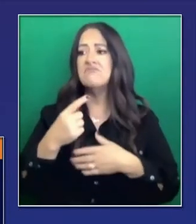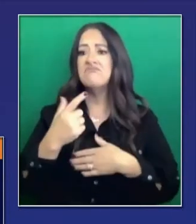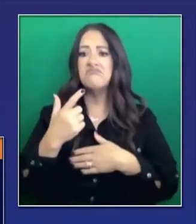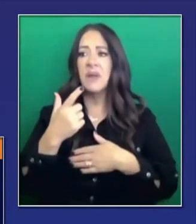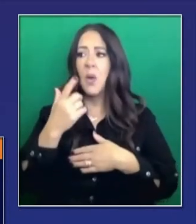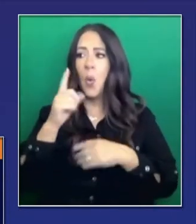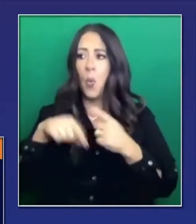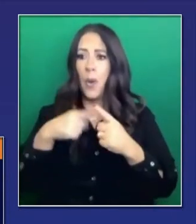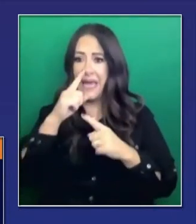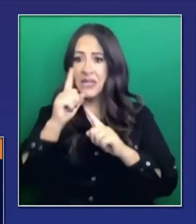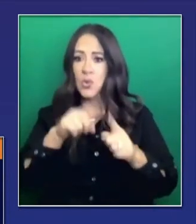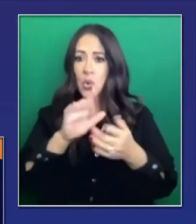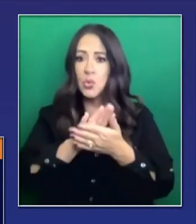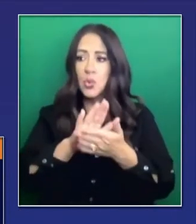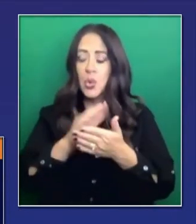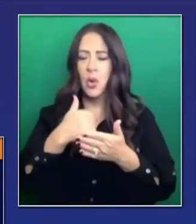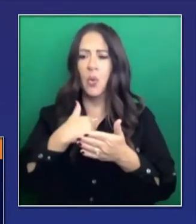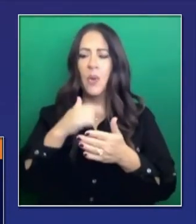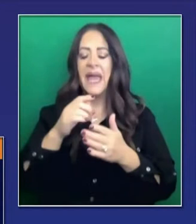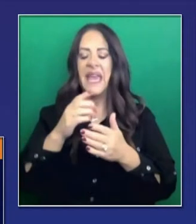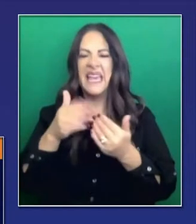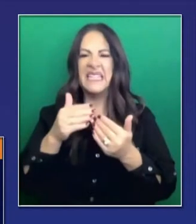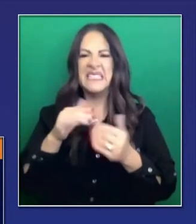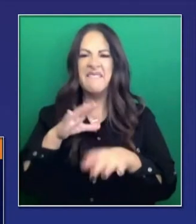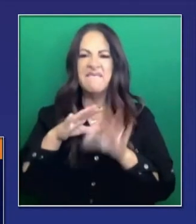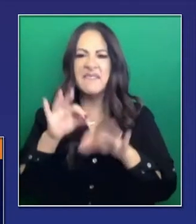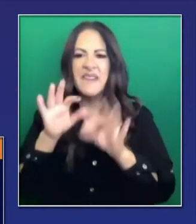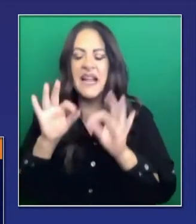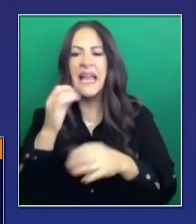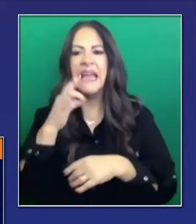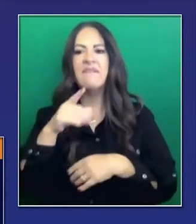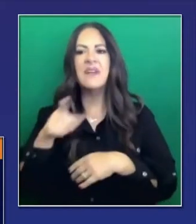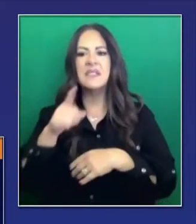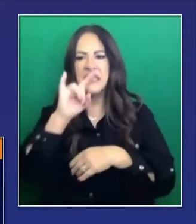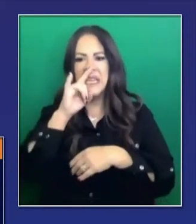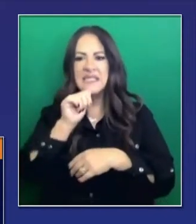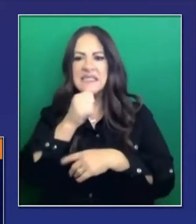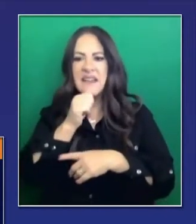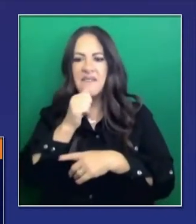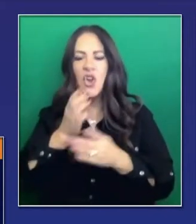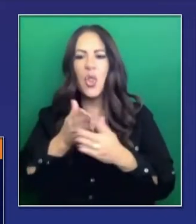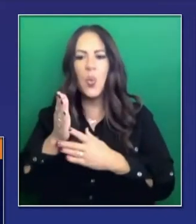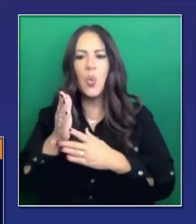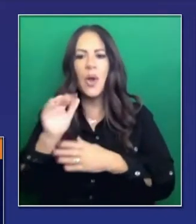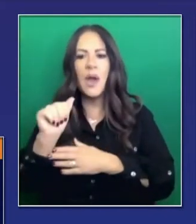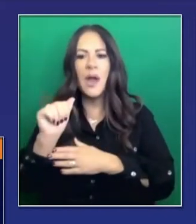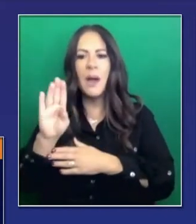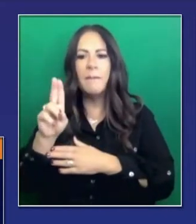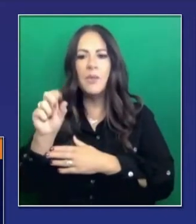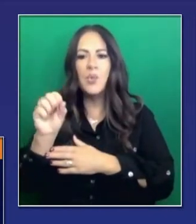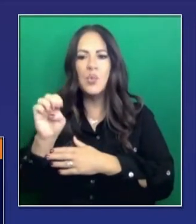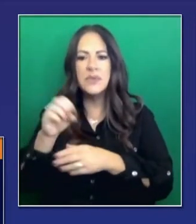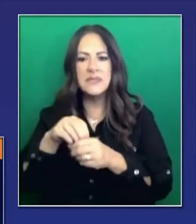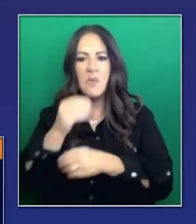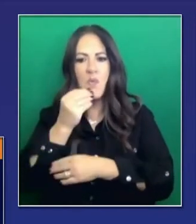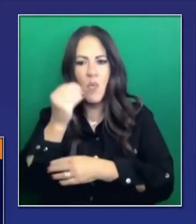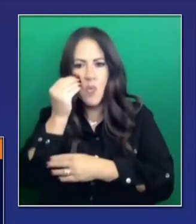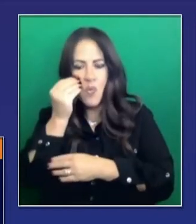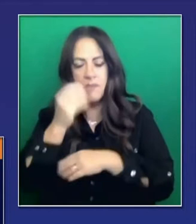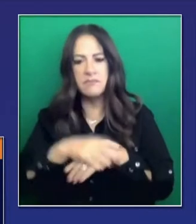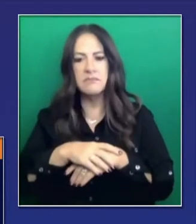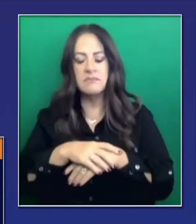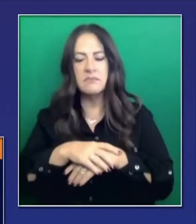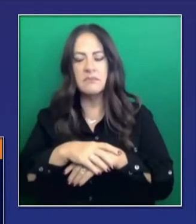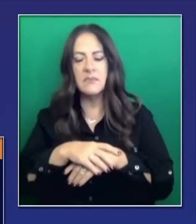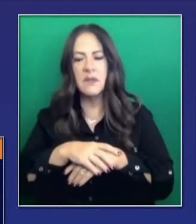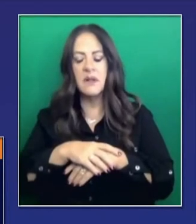o negligencia de menores, componentes críticos para abordar lo que sucede en casa, es tener estas claves vistas